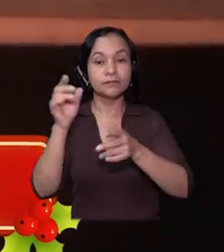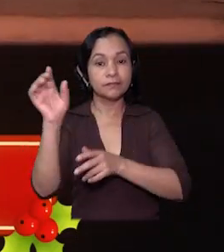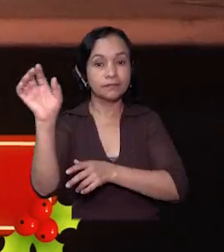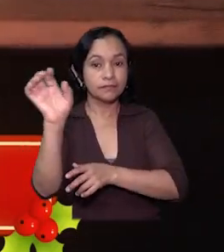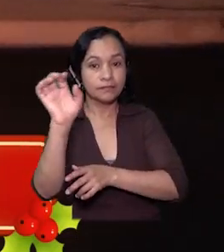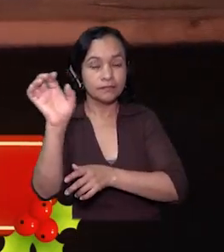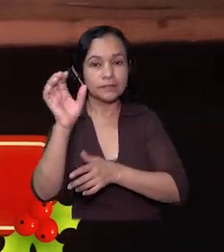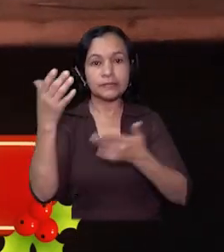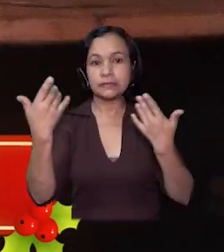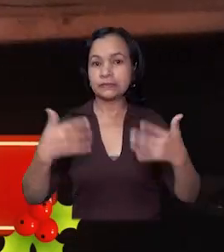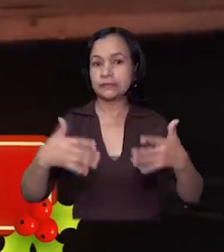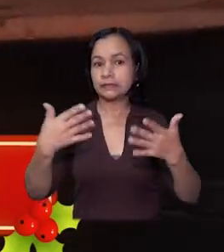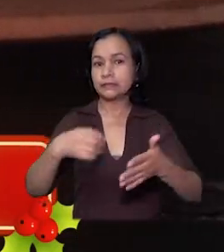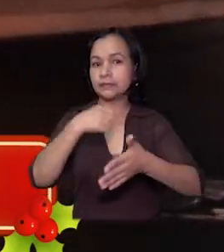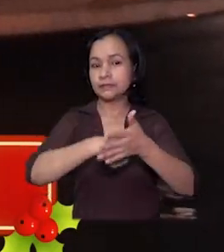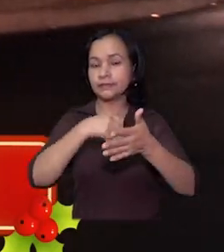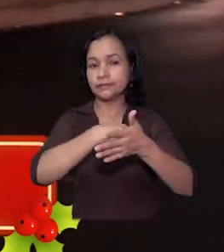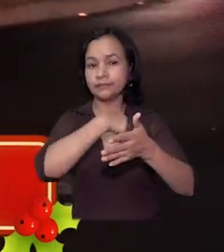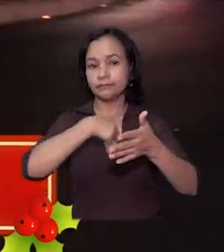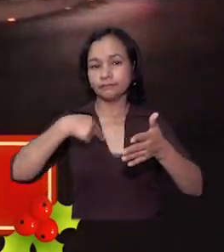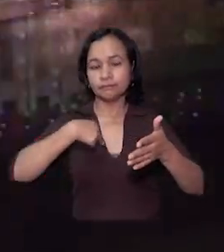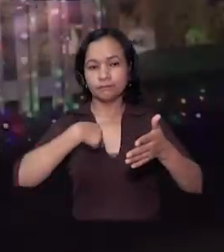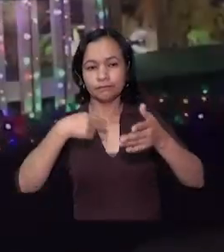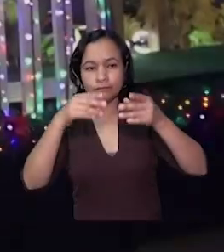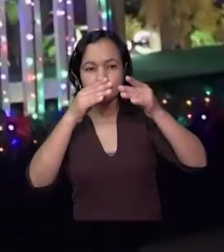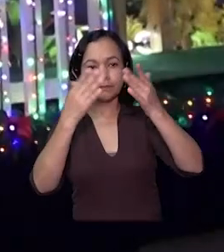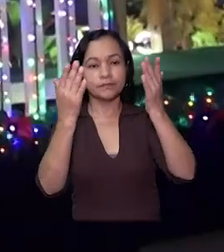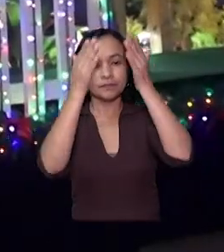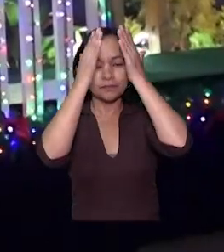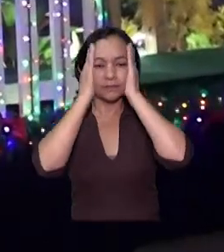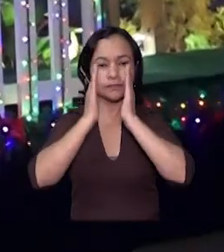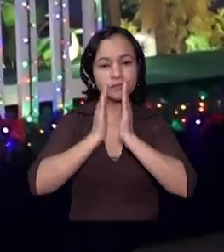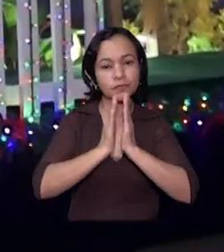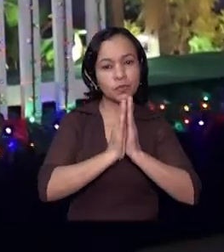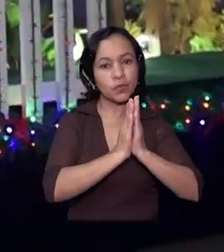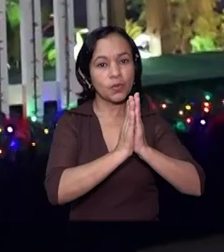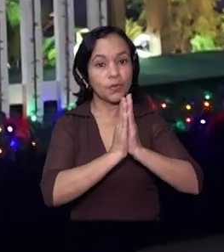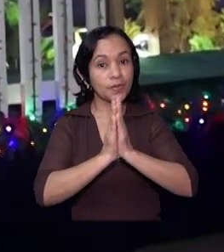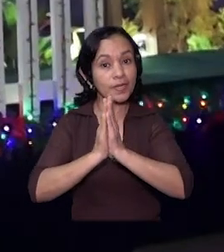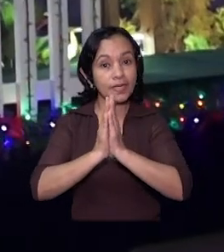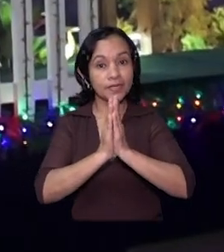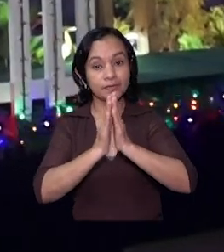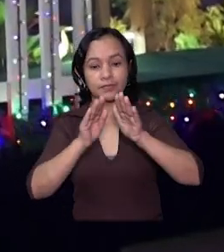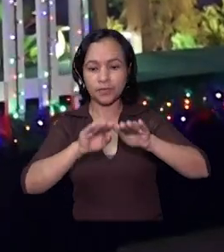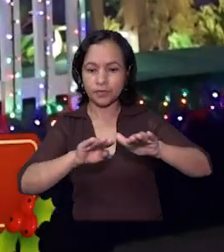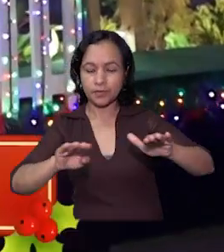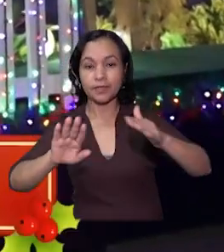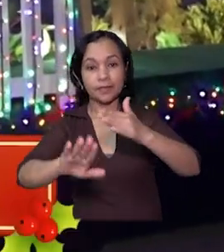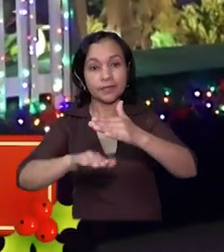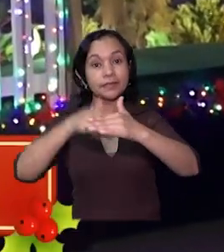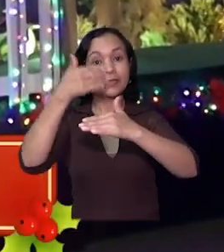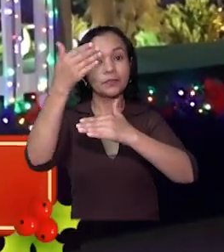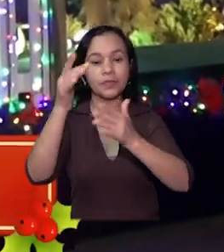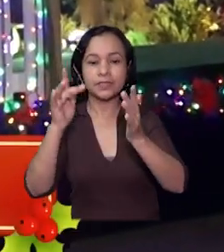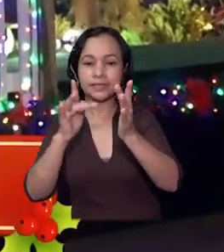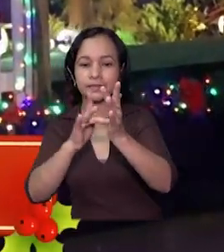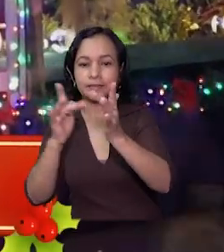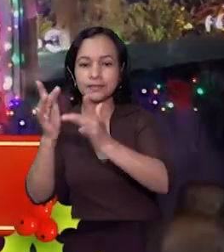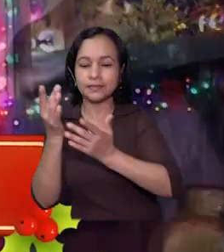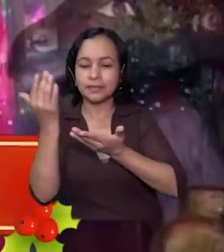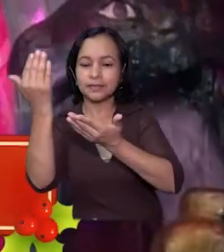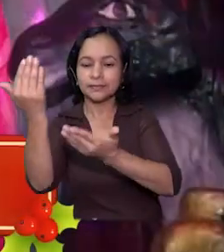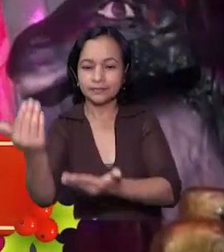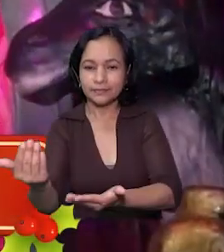Resulta todo un reto la preparación de los altares dedicados a la Concepción de María y luego conmemorando el nacimiento del Niño Dios,